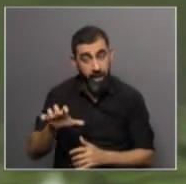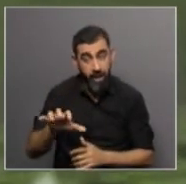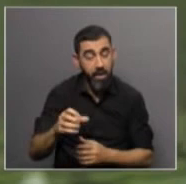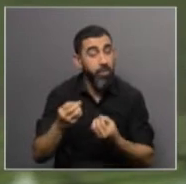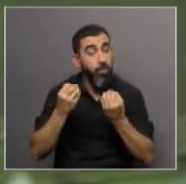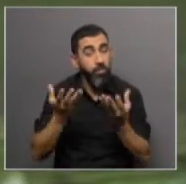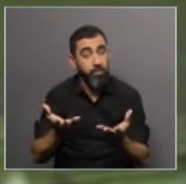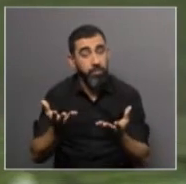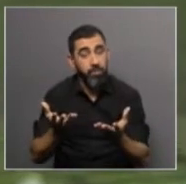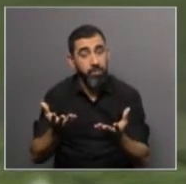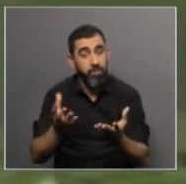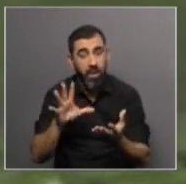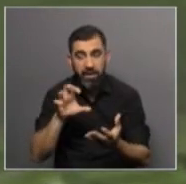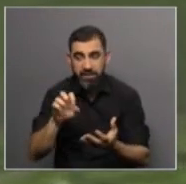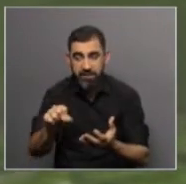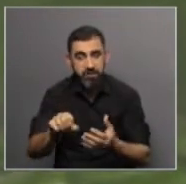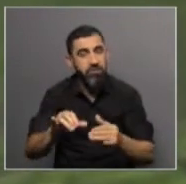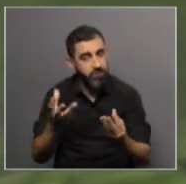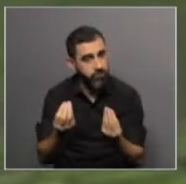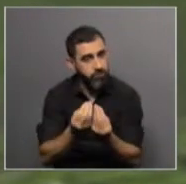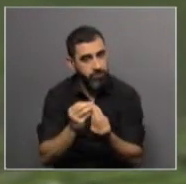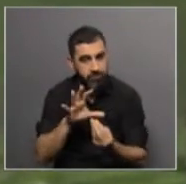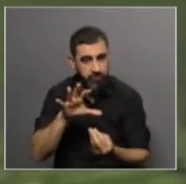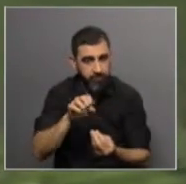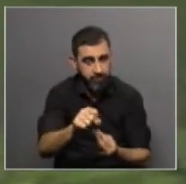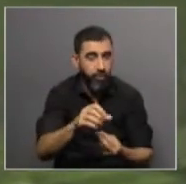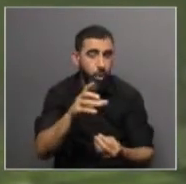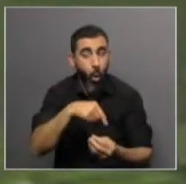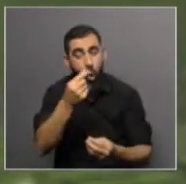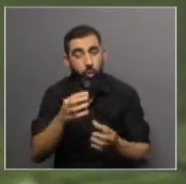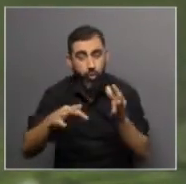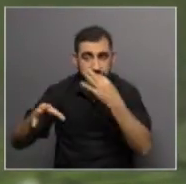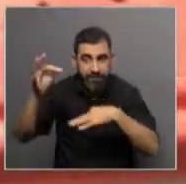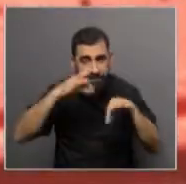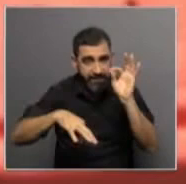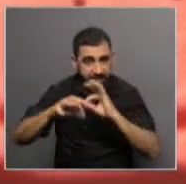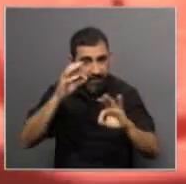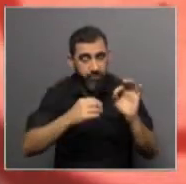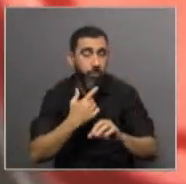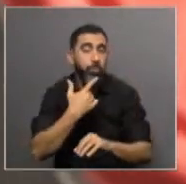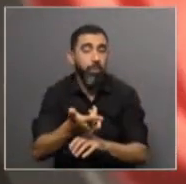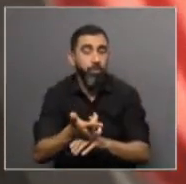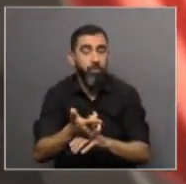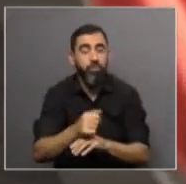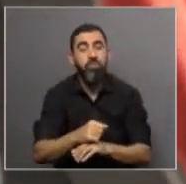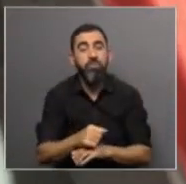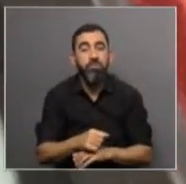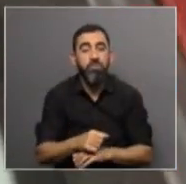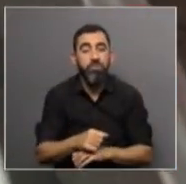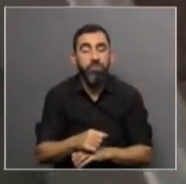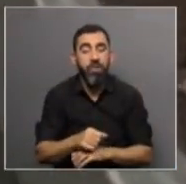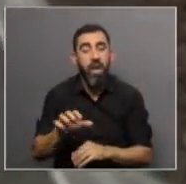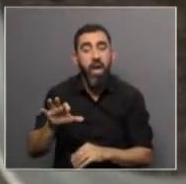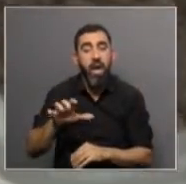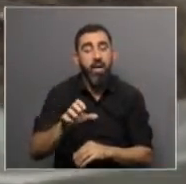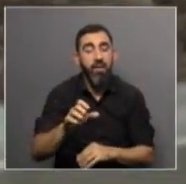que son grandes predadores, como ya les mencioné, que se comen a otros insectos. Por ejemplo, tenemos el caso las